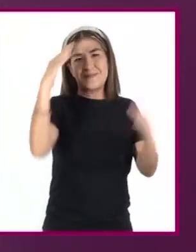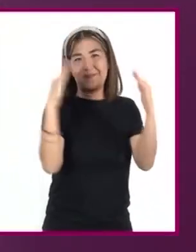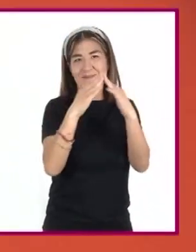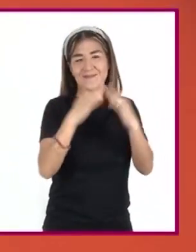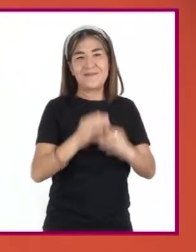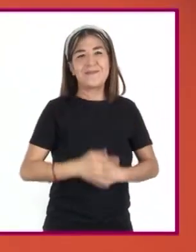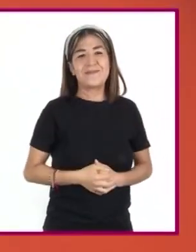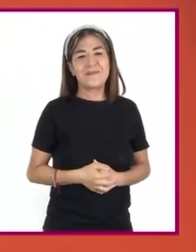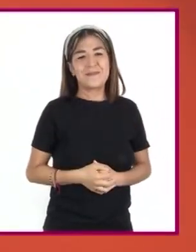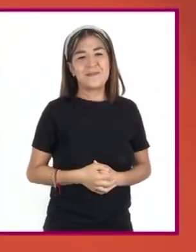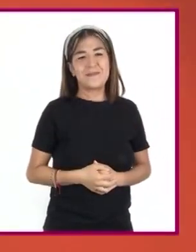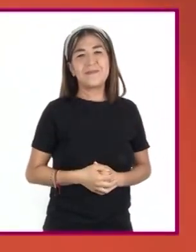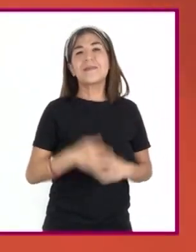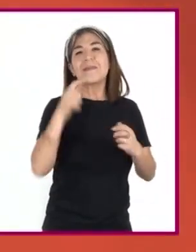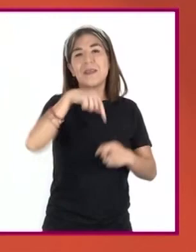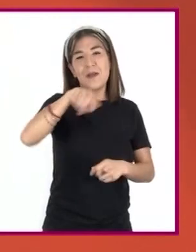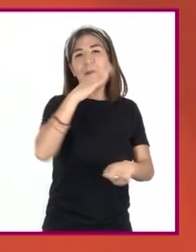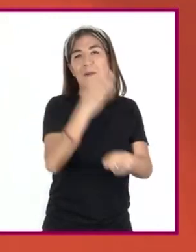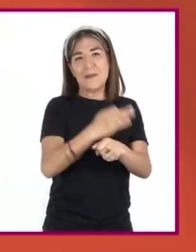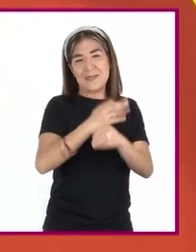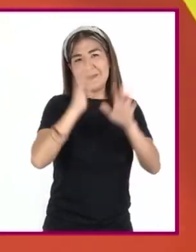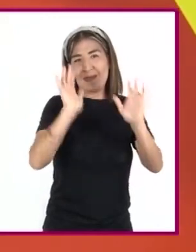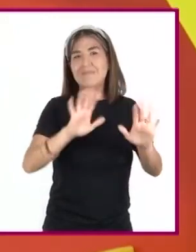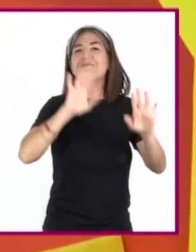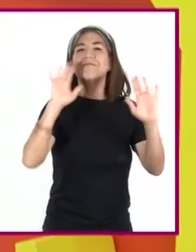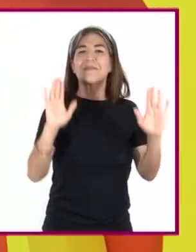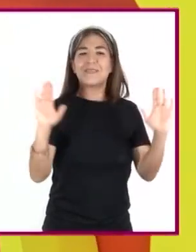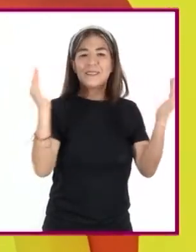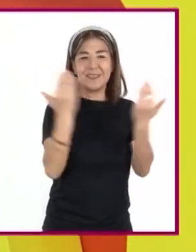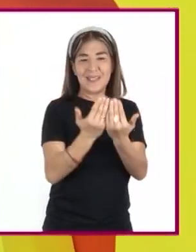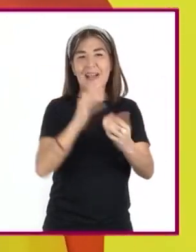Casa. Declaro formalmente